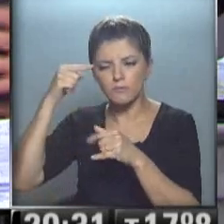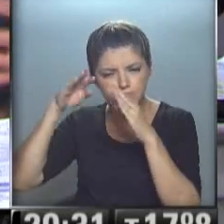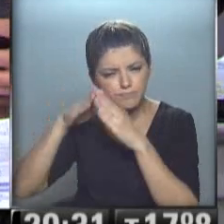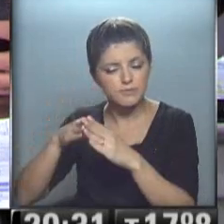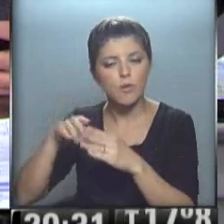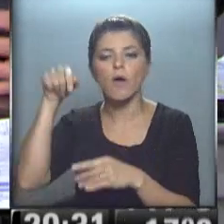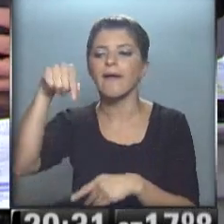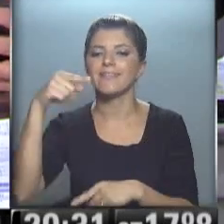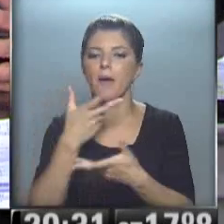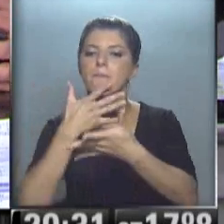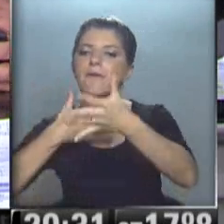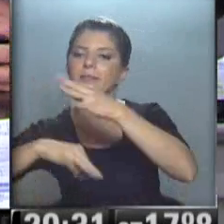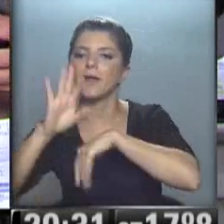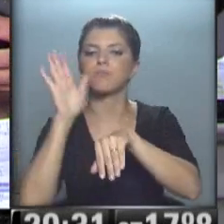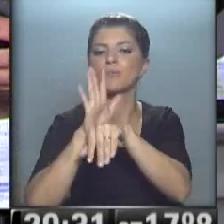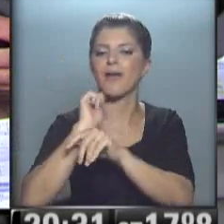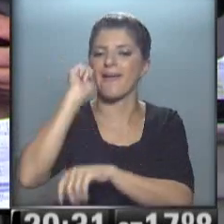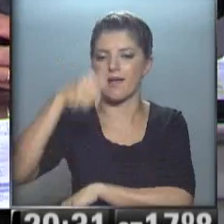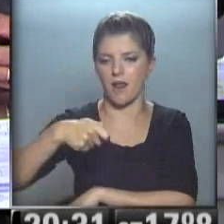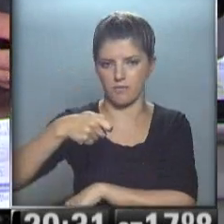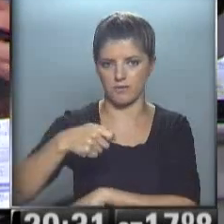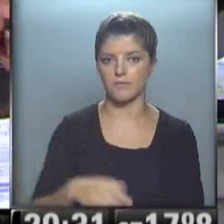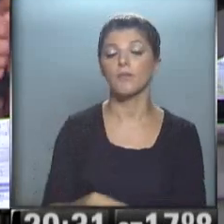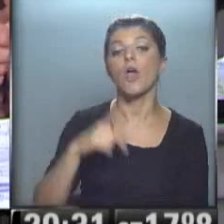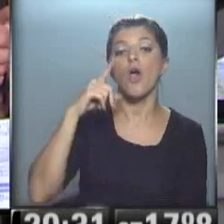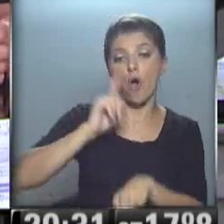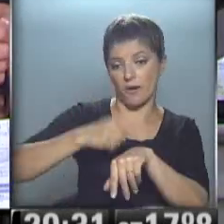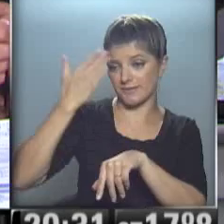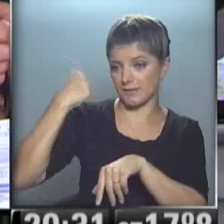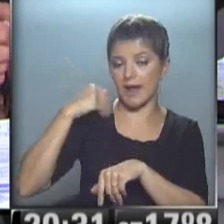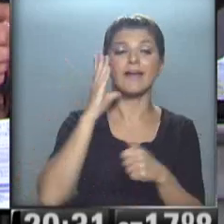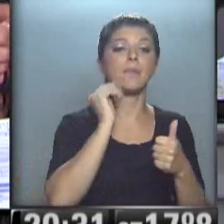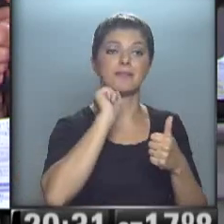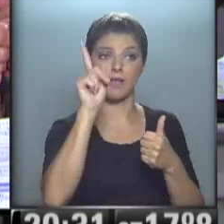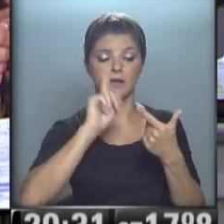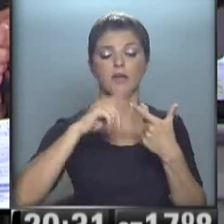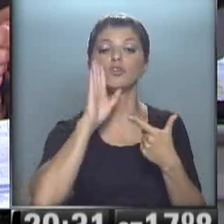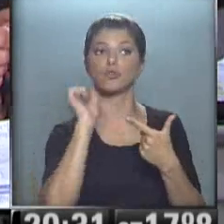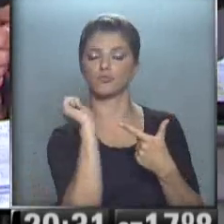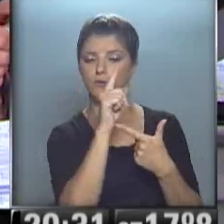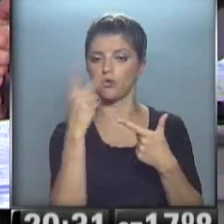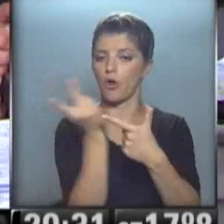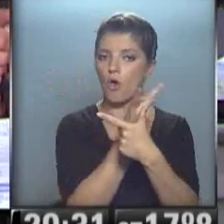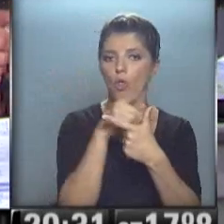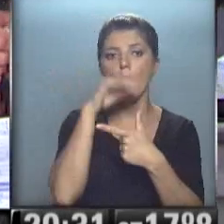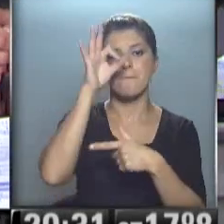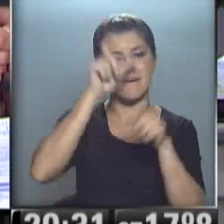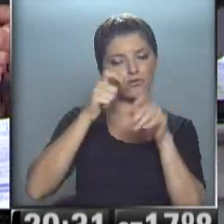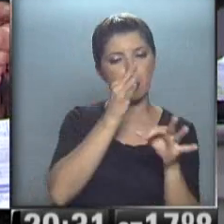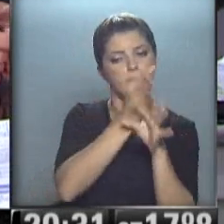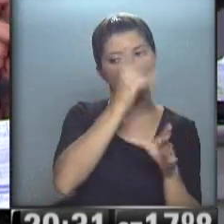de venderlas para ser esclavizadas. En las últimas horas, tanto Gran Bretaña como los Estados Unidos enviaron especialistas a esa zona